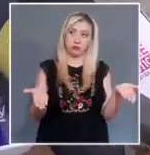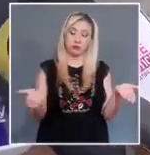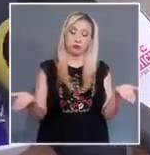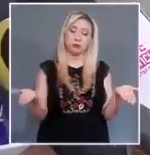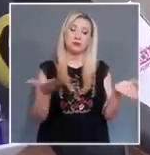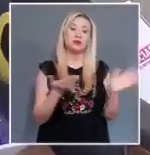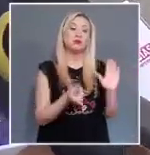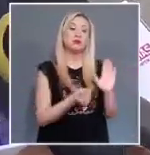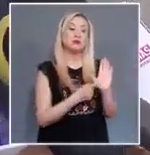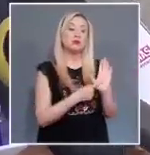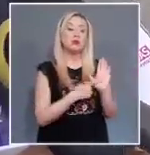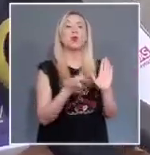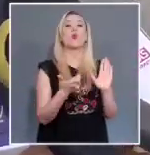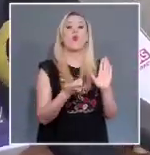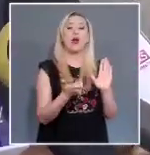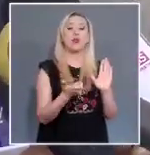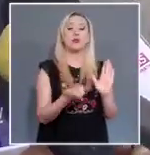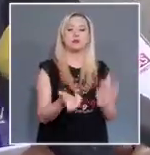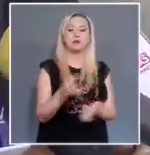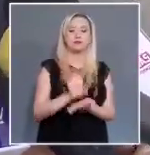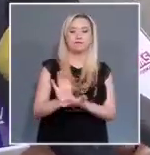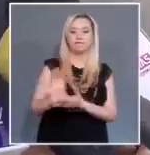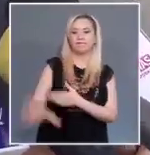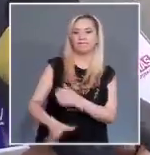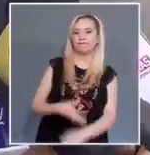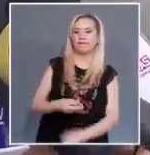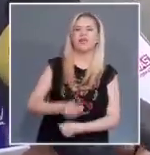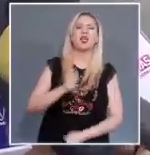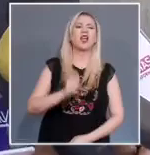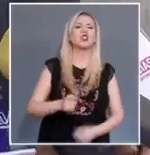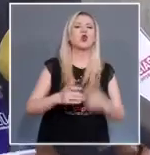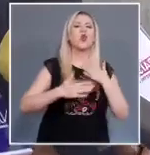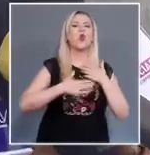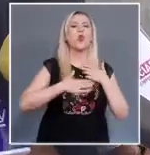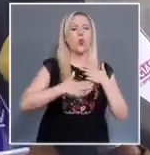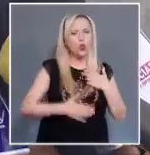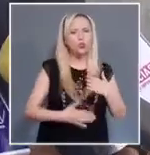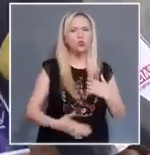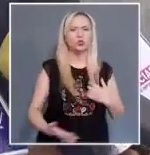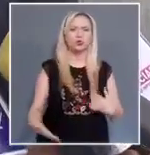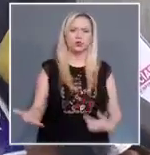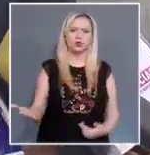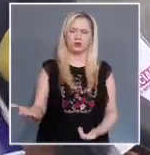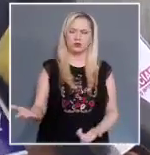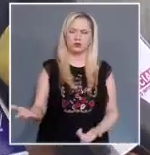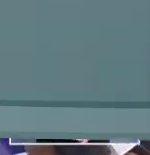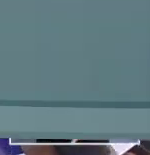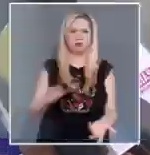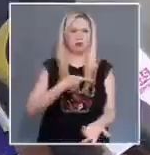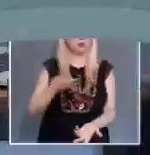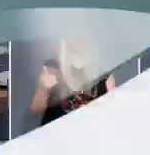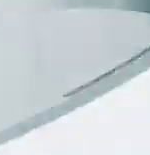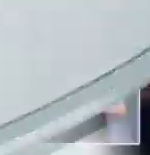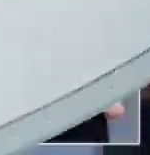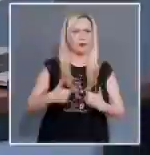reparación. Lo que se busca es justicia. Para el canal del Poder Judicial de la Federación, Rosy García.